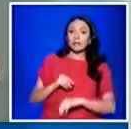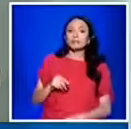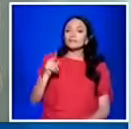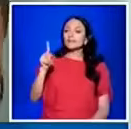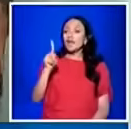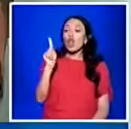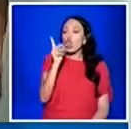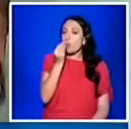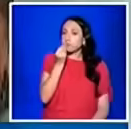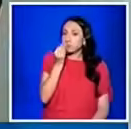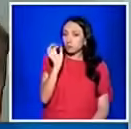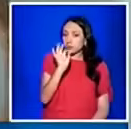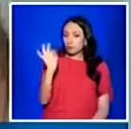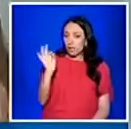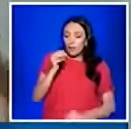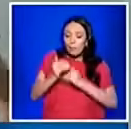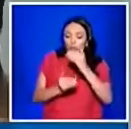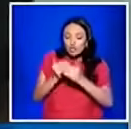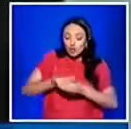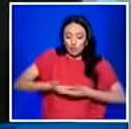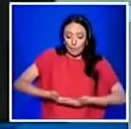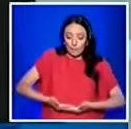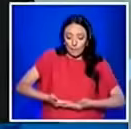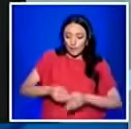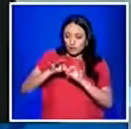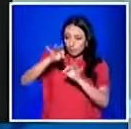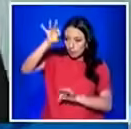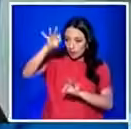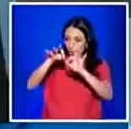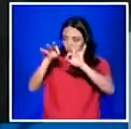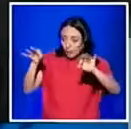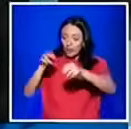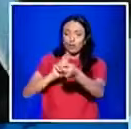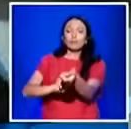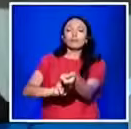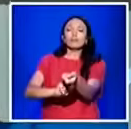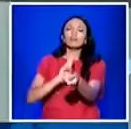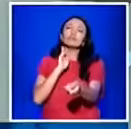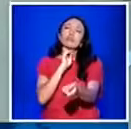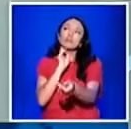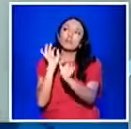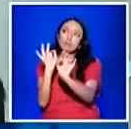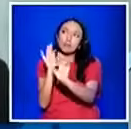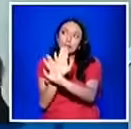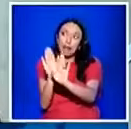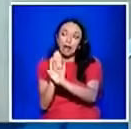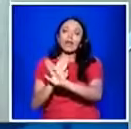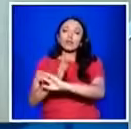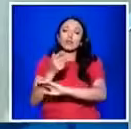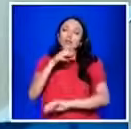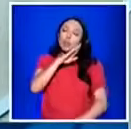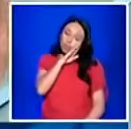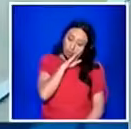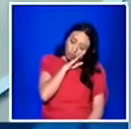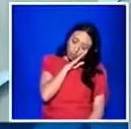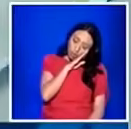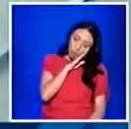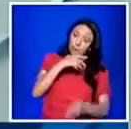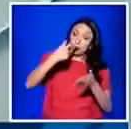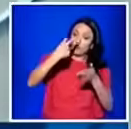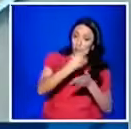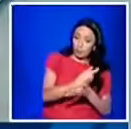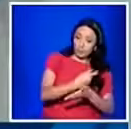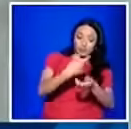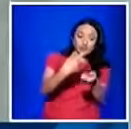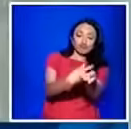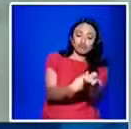ayunas, aquí se les hace un proceso de pesaje, de medición, de signos vitales, para después sedar a los animalitos. Una vez que están sedados, como